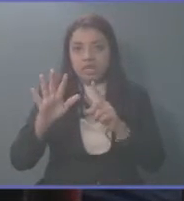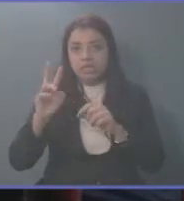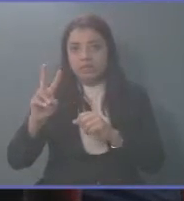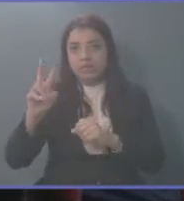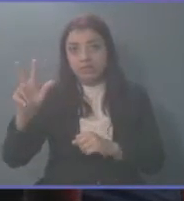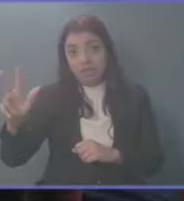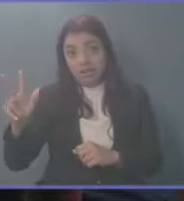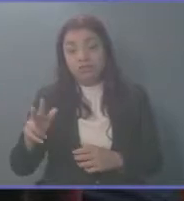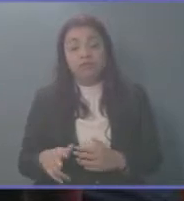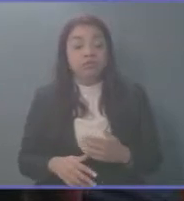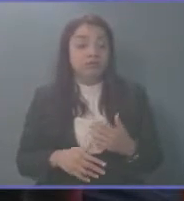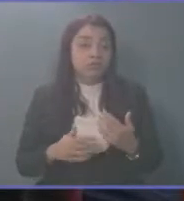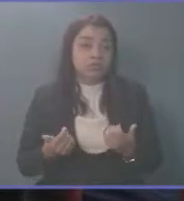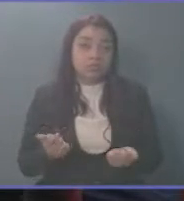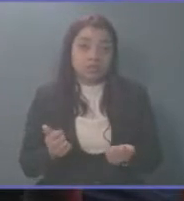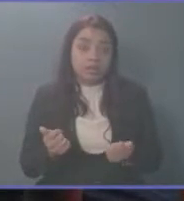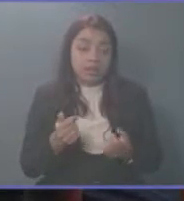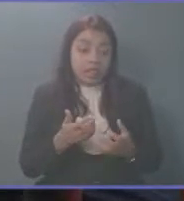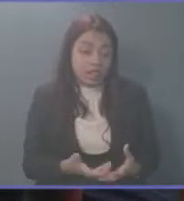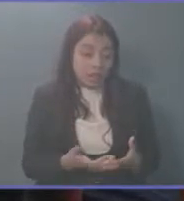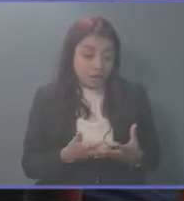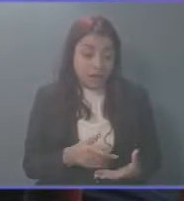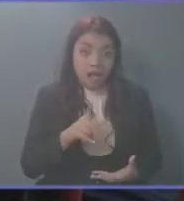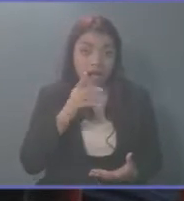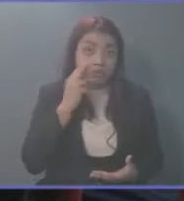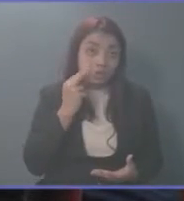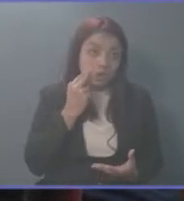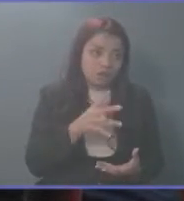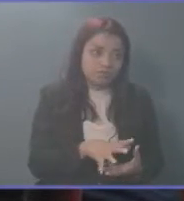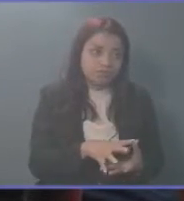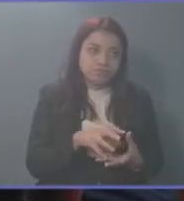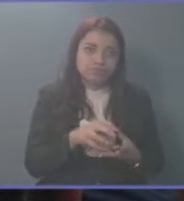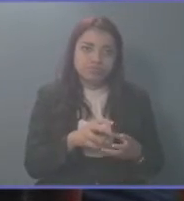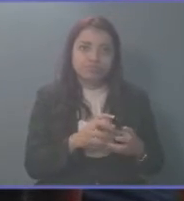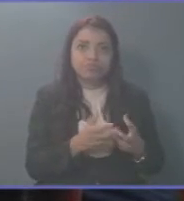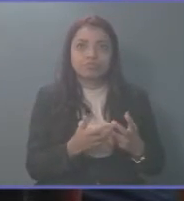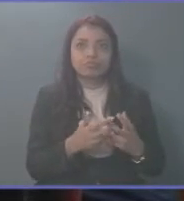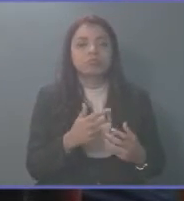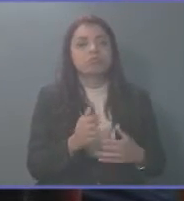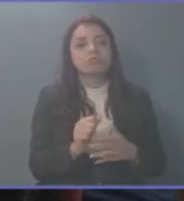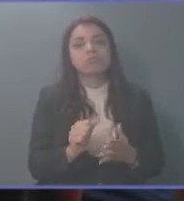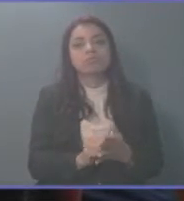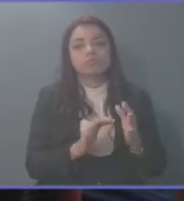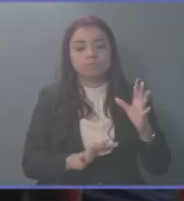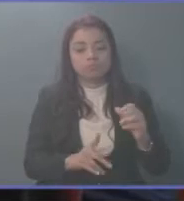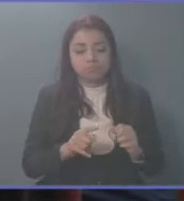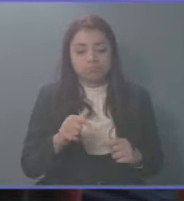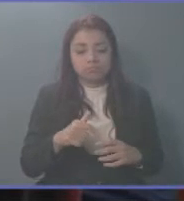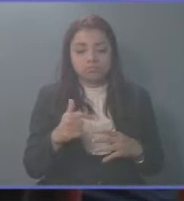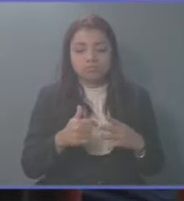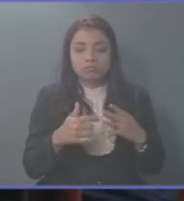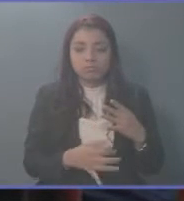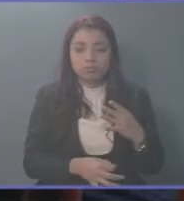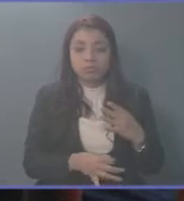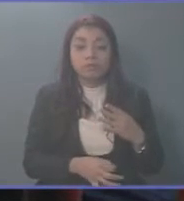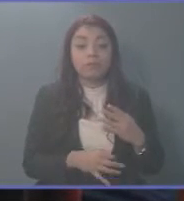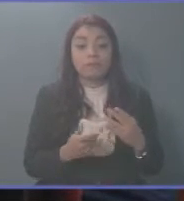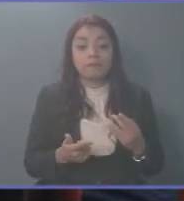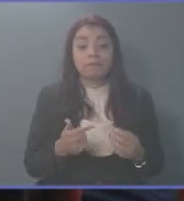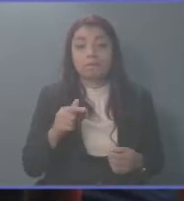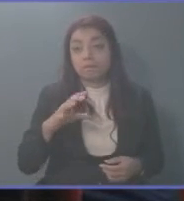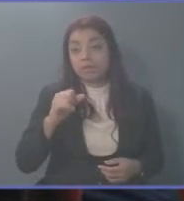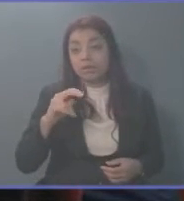0.000623 por libra de azúcar extraída. Y cumpliendo con el artículo 11 de la mencionada ley, el